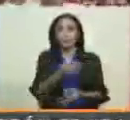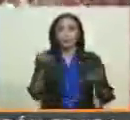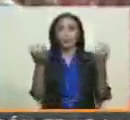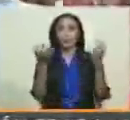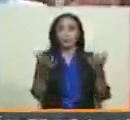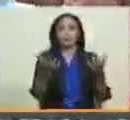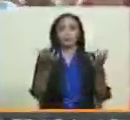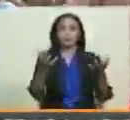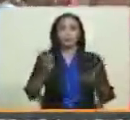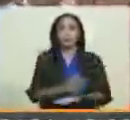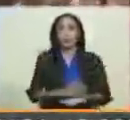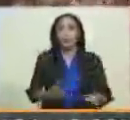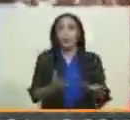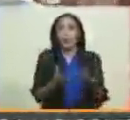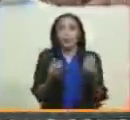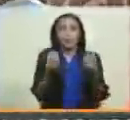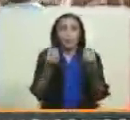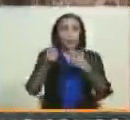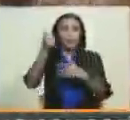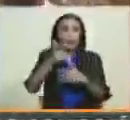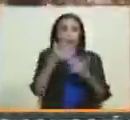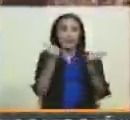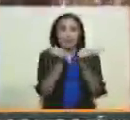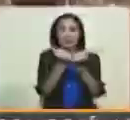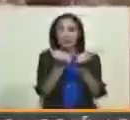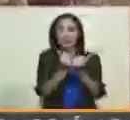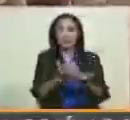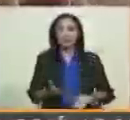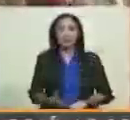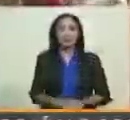en Maracaibo en tiempos de revolución.